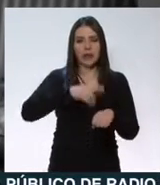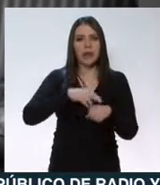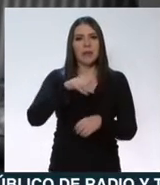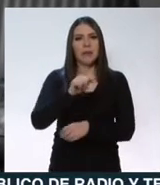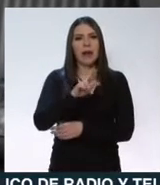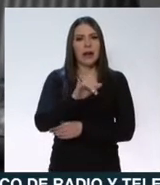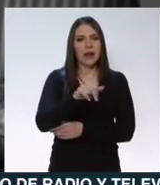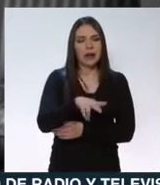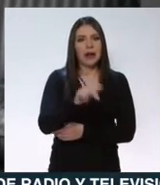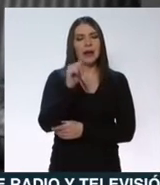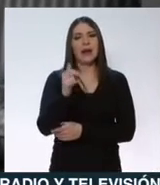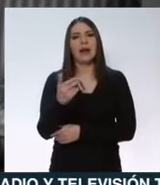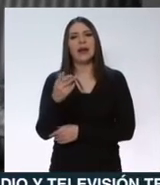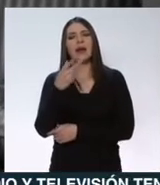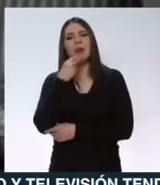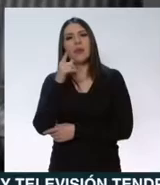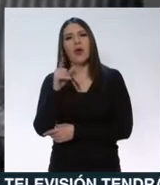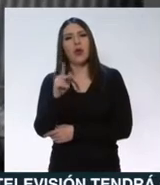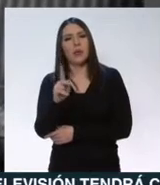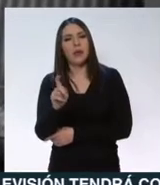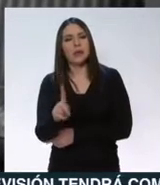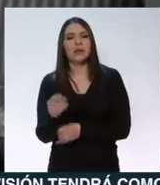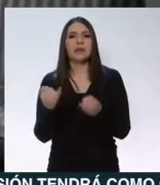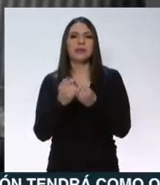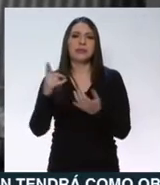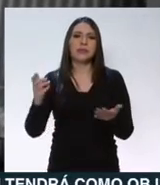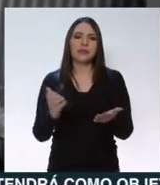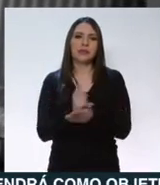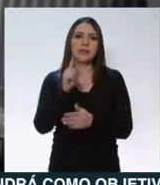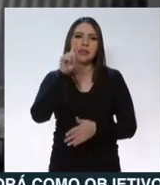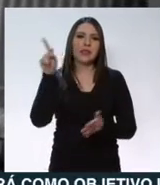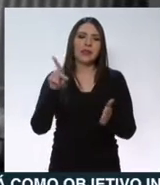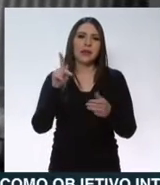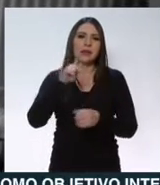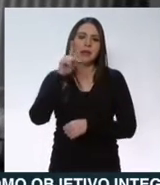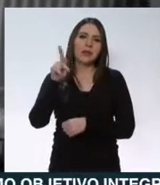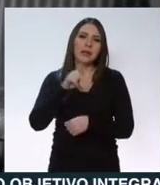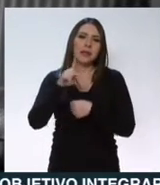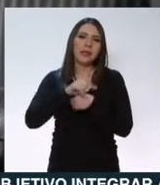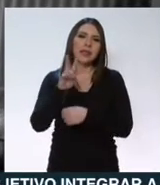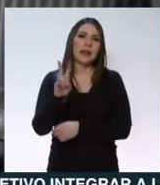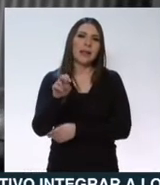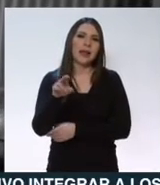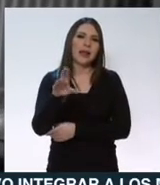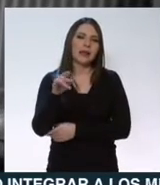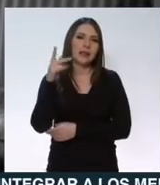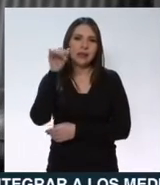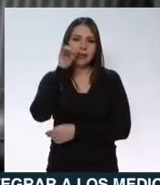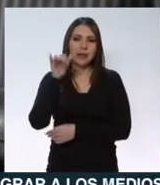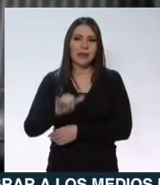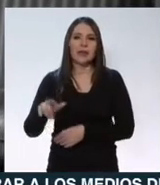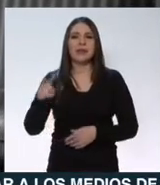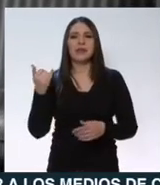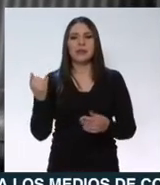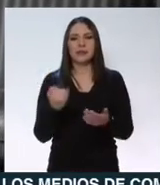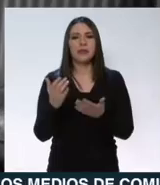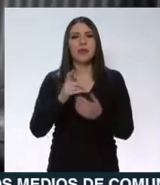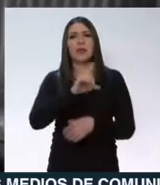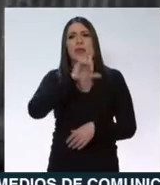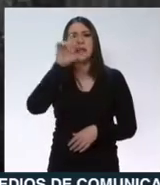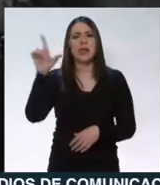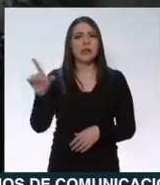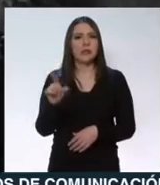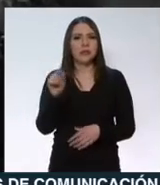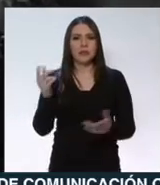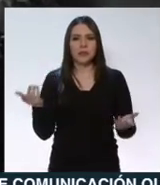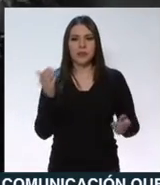López, Rodrigo Plá, que también ganó en Venecia esa vez con La Zona, el Mejor Ópera Prima. Y de